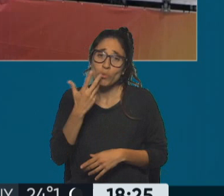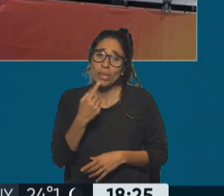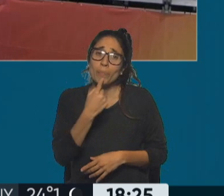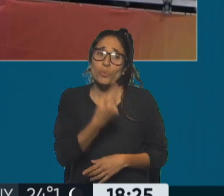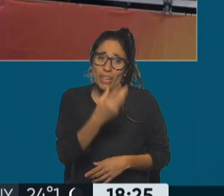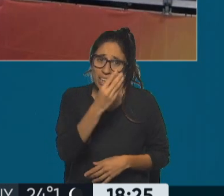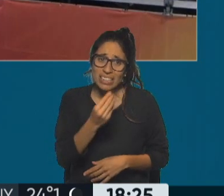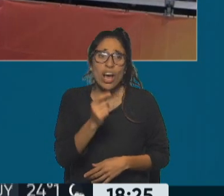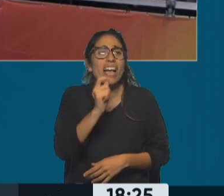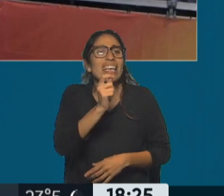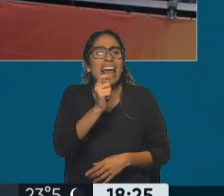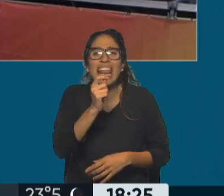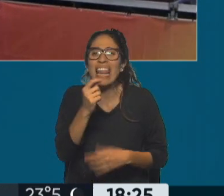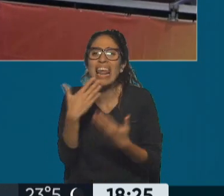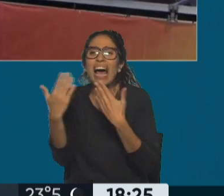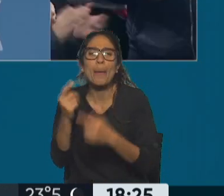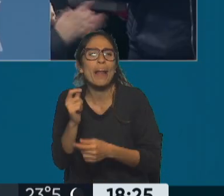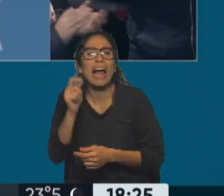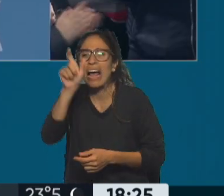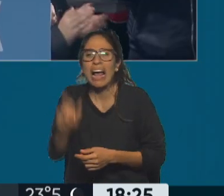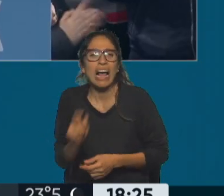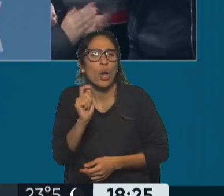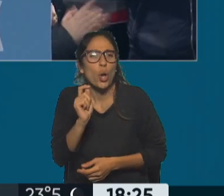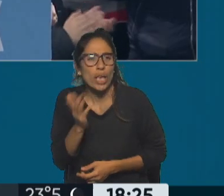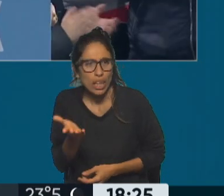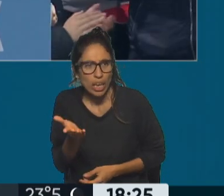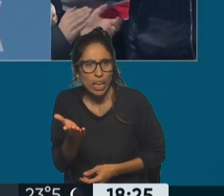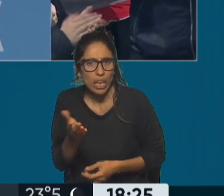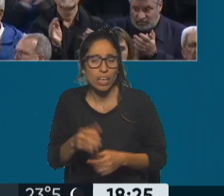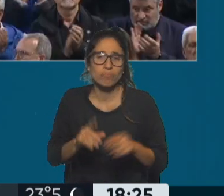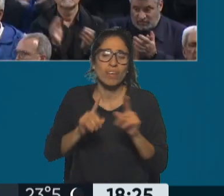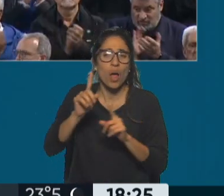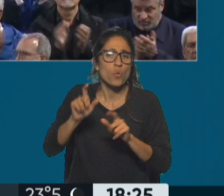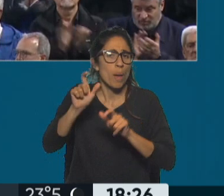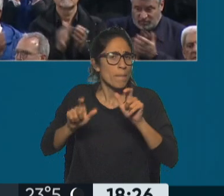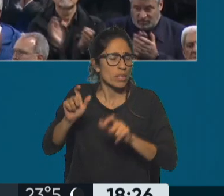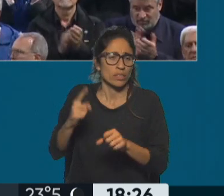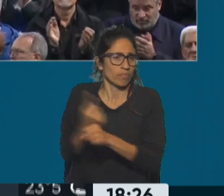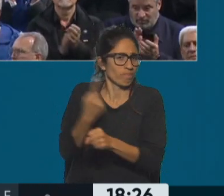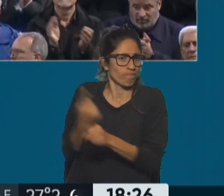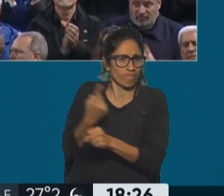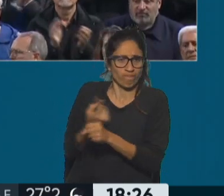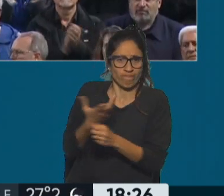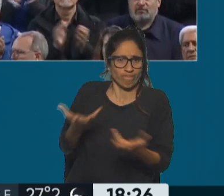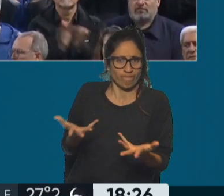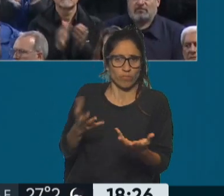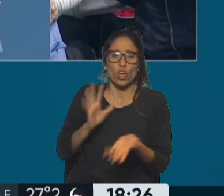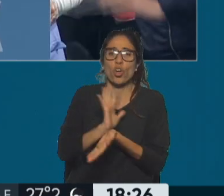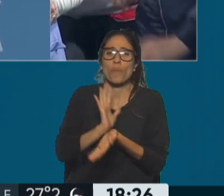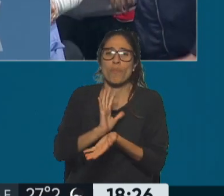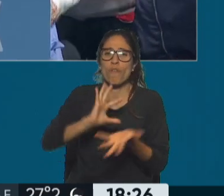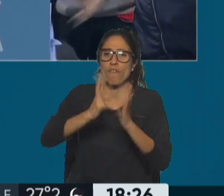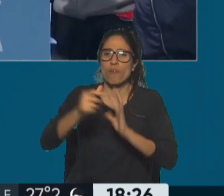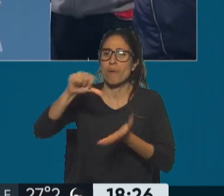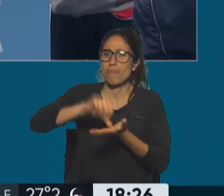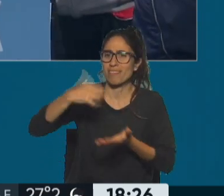hablar realmente? No son muchos con los que se puede hablar. ¿Por qué? Porque hay dos modelos de país, pero hay un modelo de país